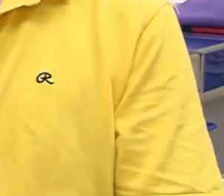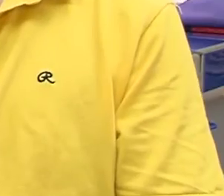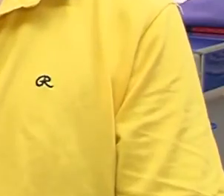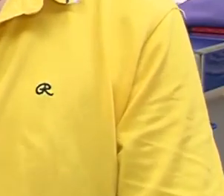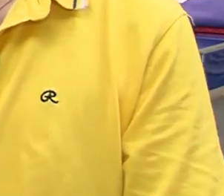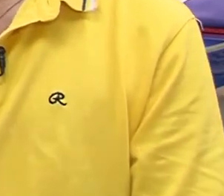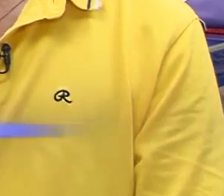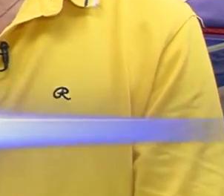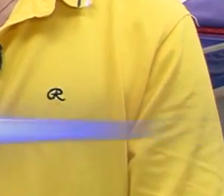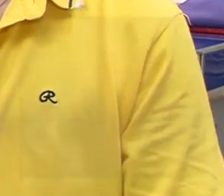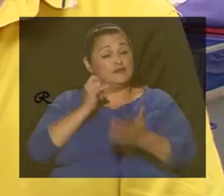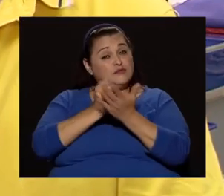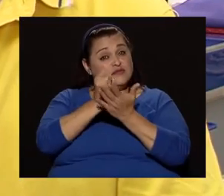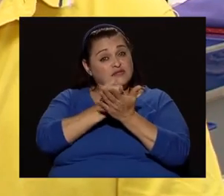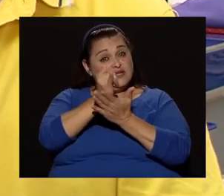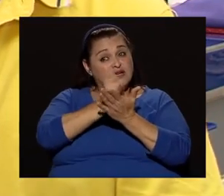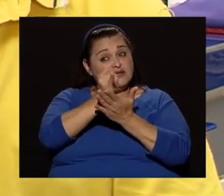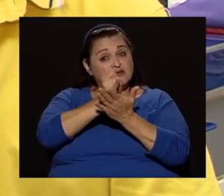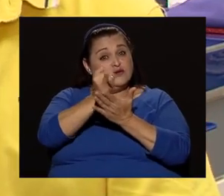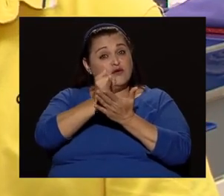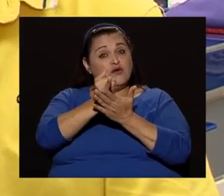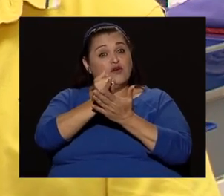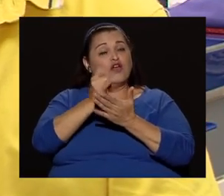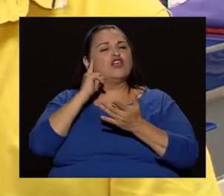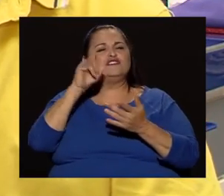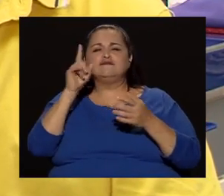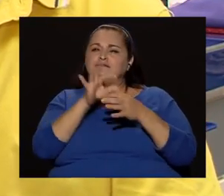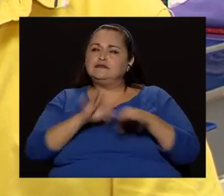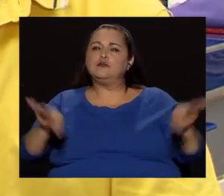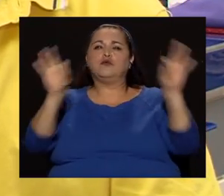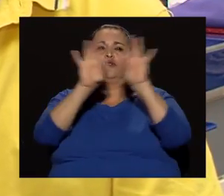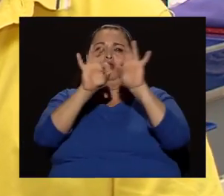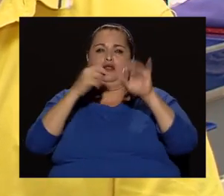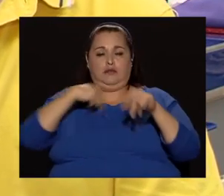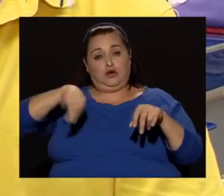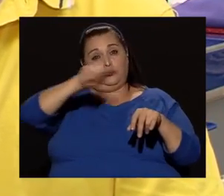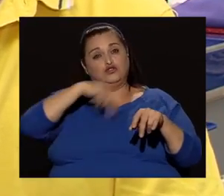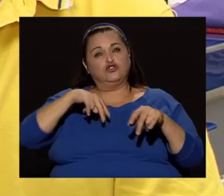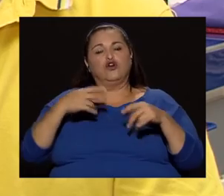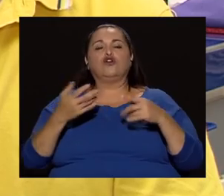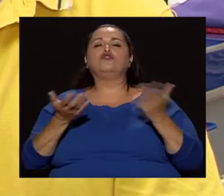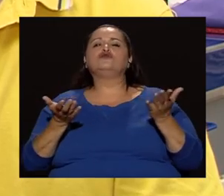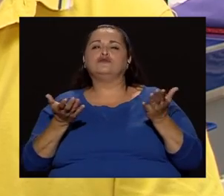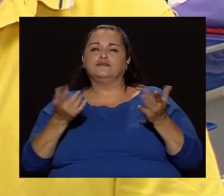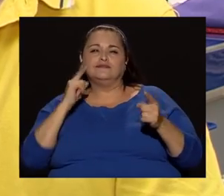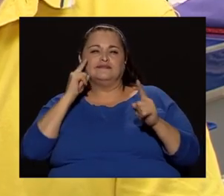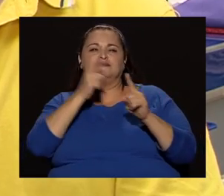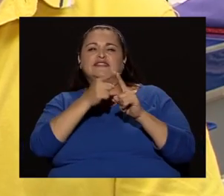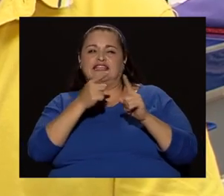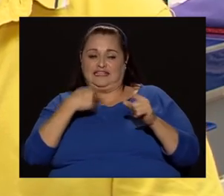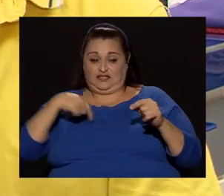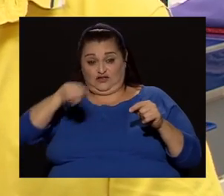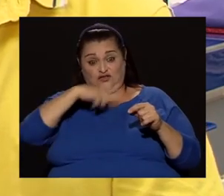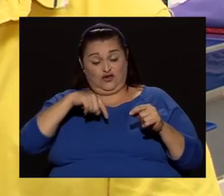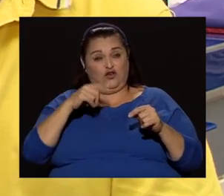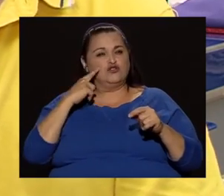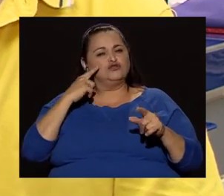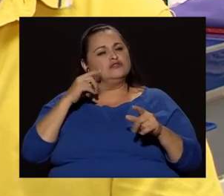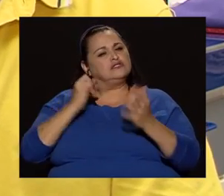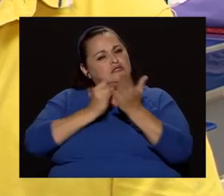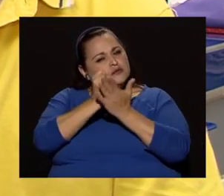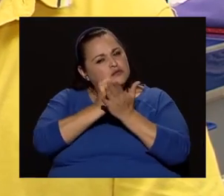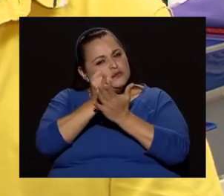esa investigación es fundamental para nosotros en el sentido de que estamos